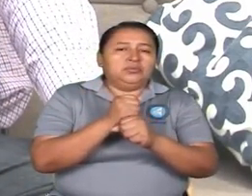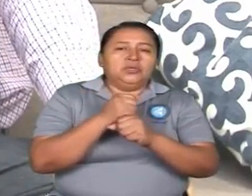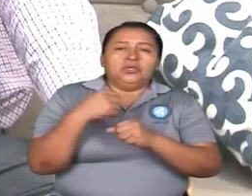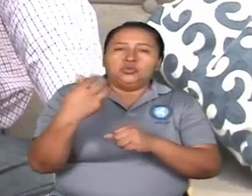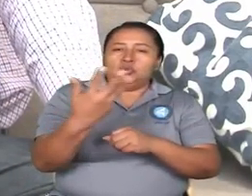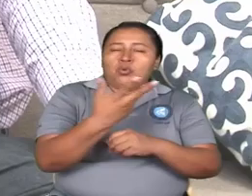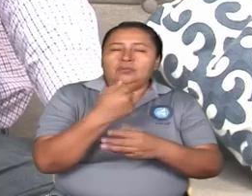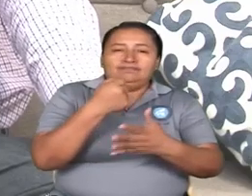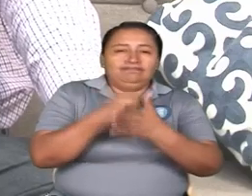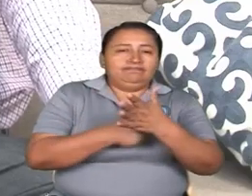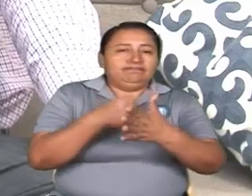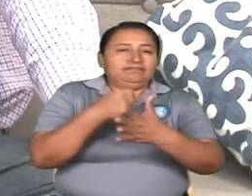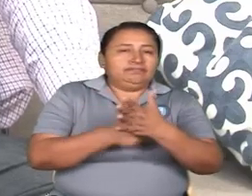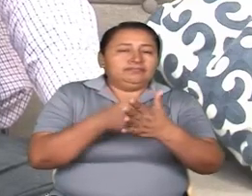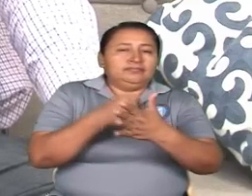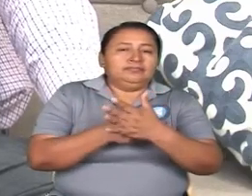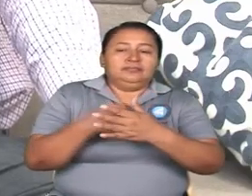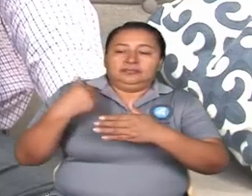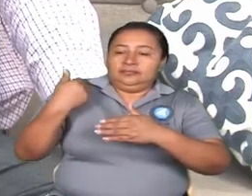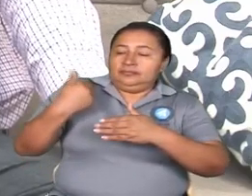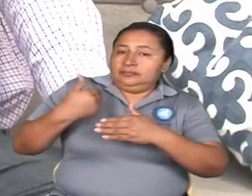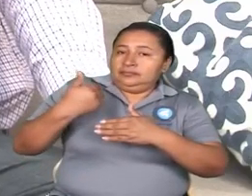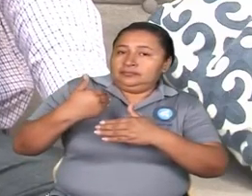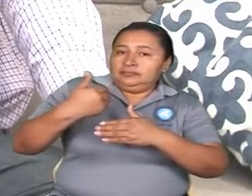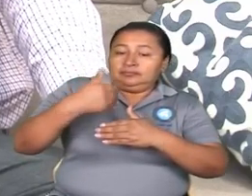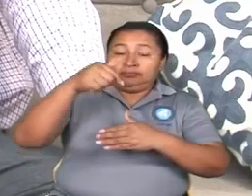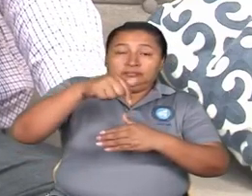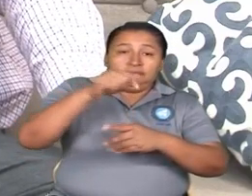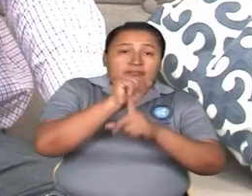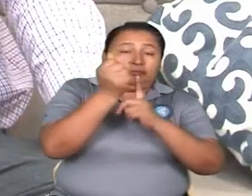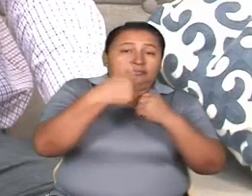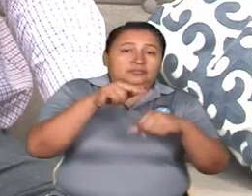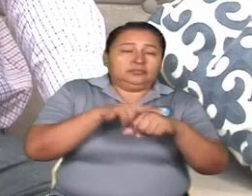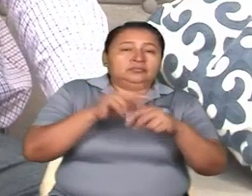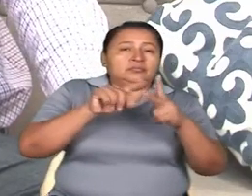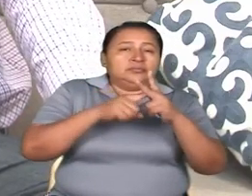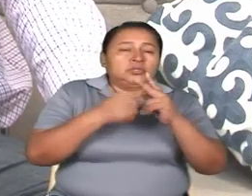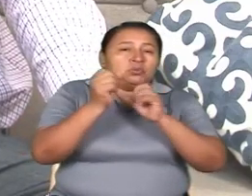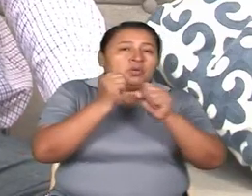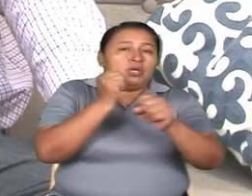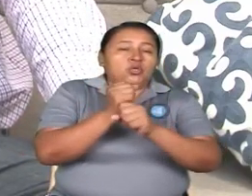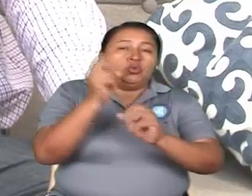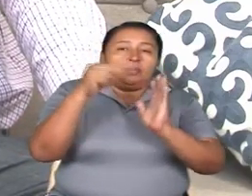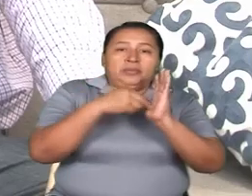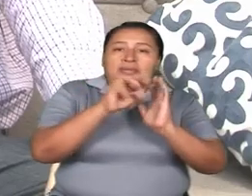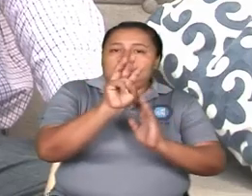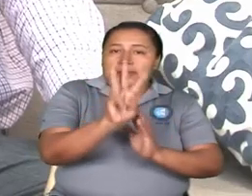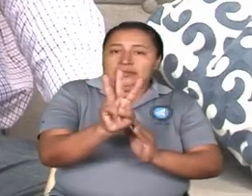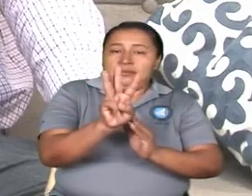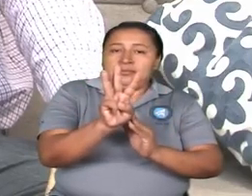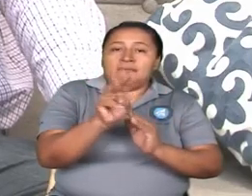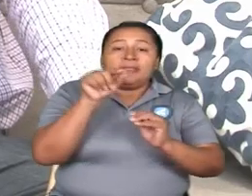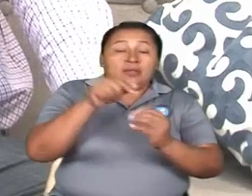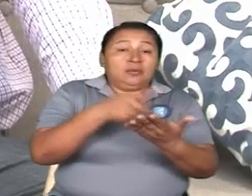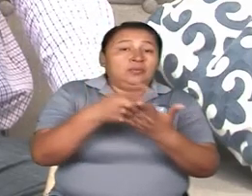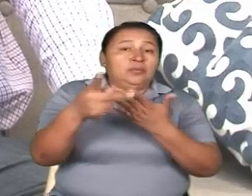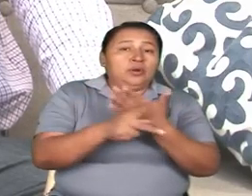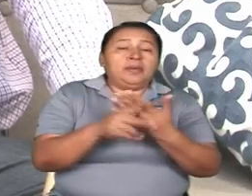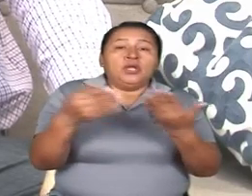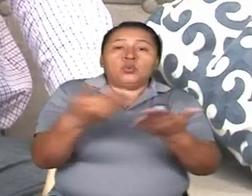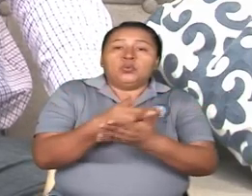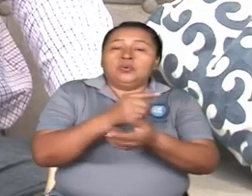un esfuerzo que se ha venido haciendo en la Asamblea Nacional desde el año 2003, que es un programa de